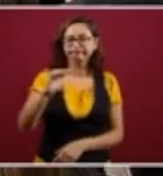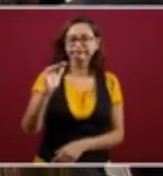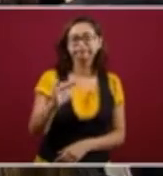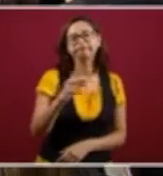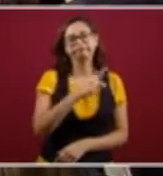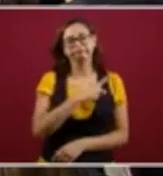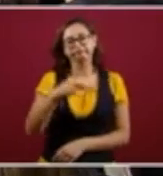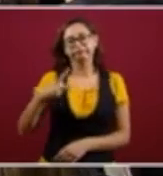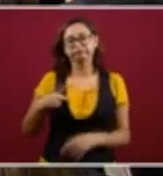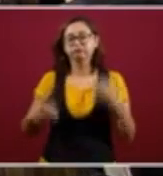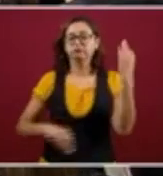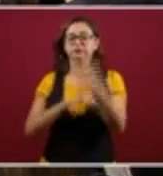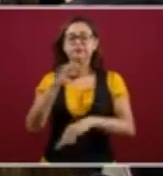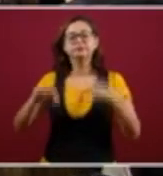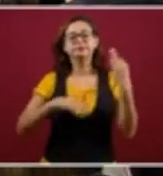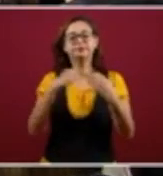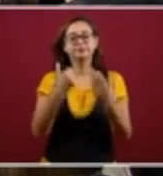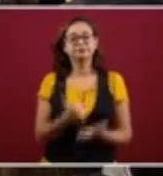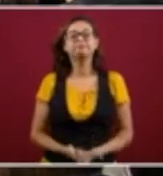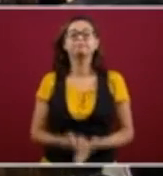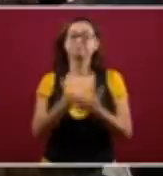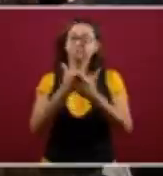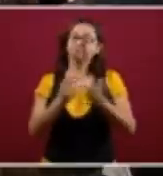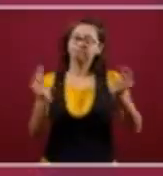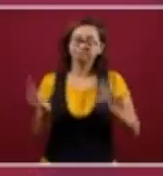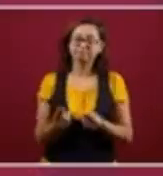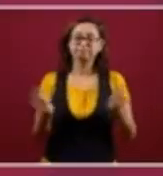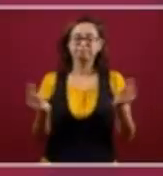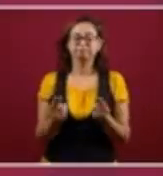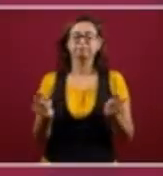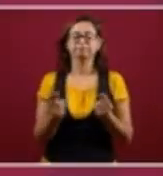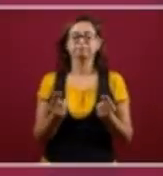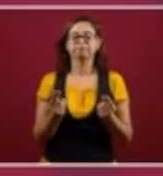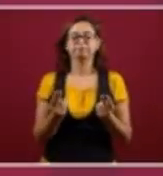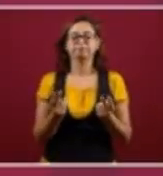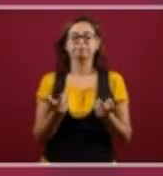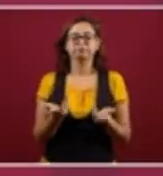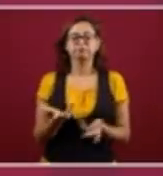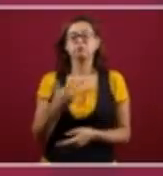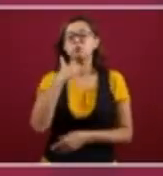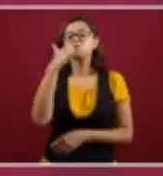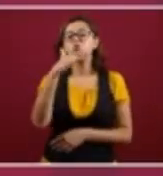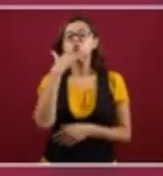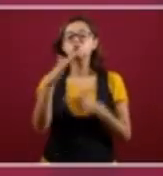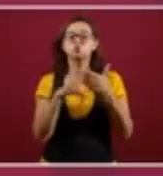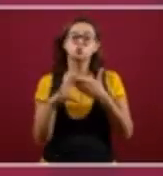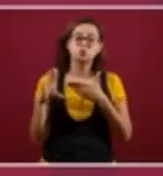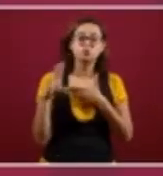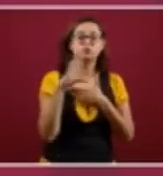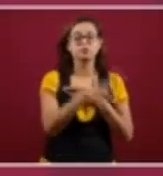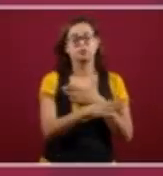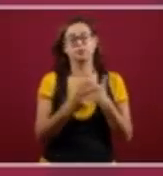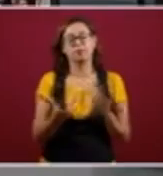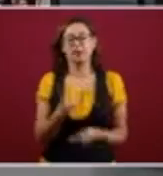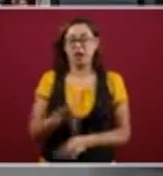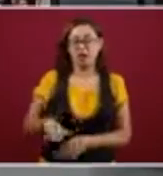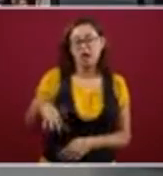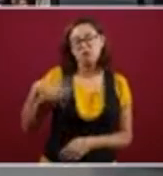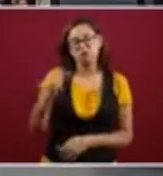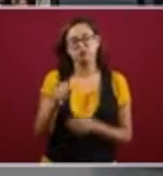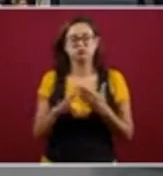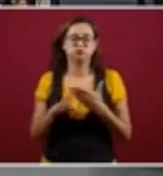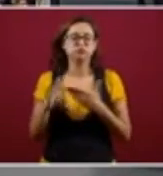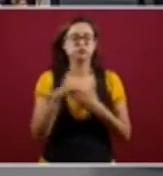y que todos ayudemos, todos, a que no haya corrupción, que no haya abusos, porque esto es